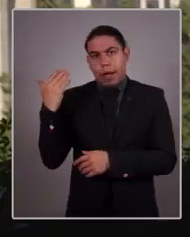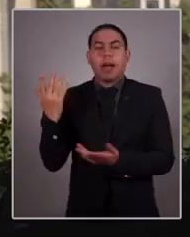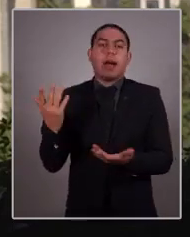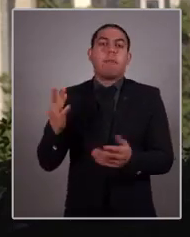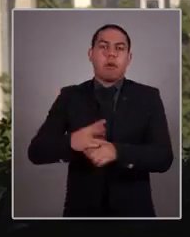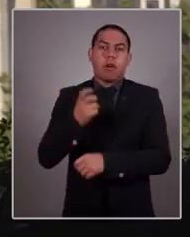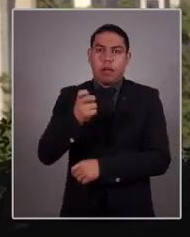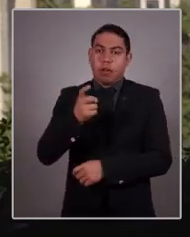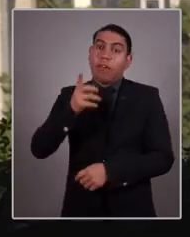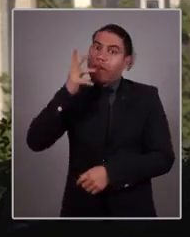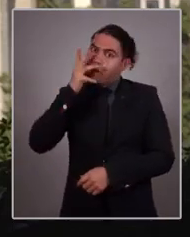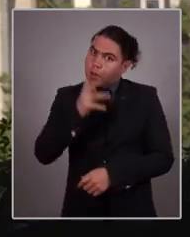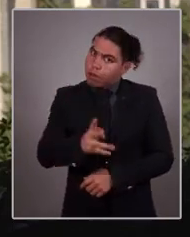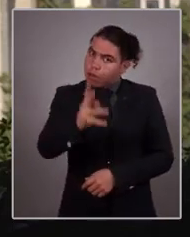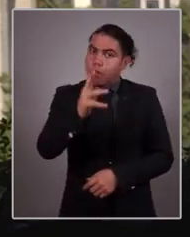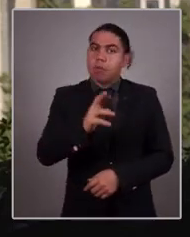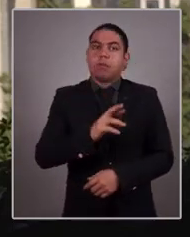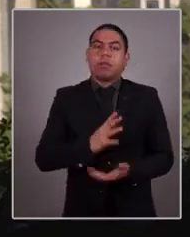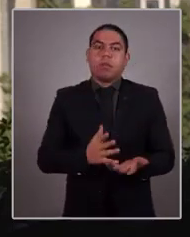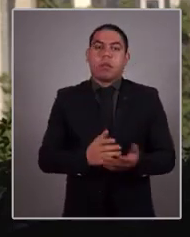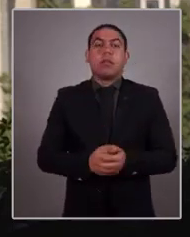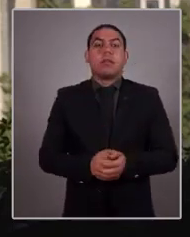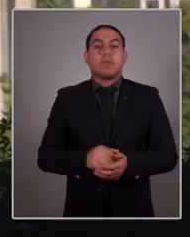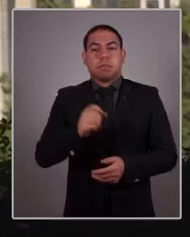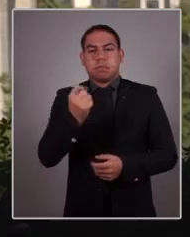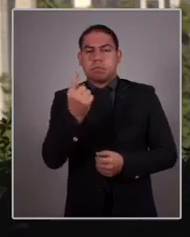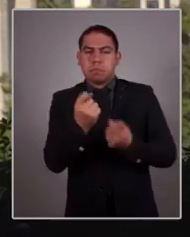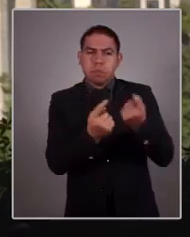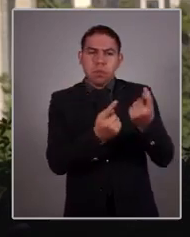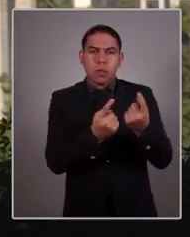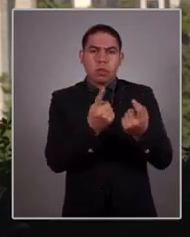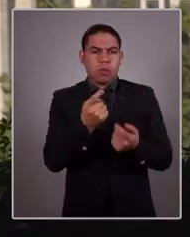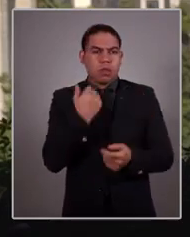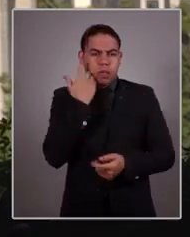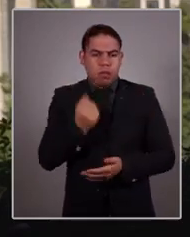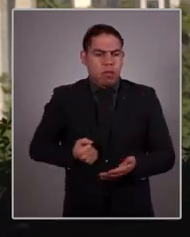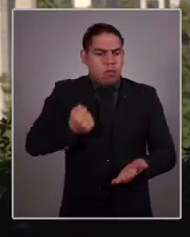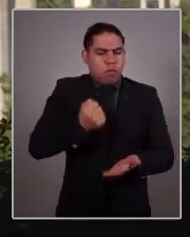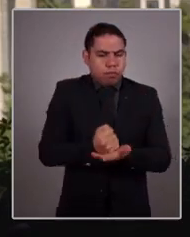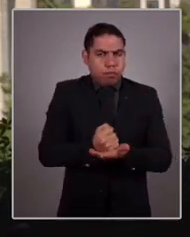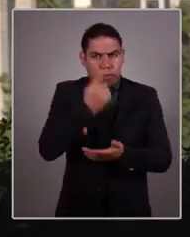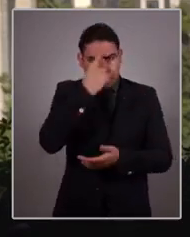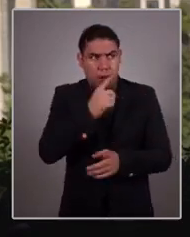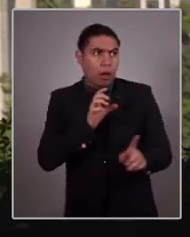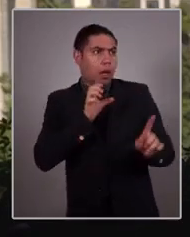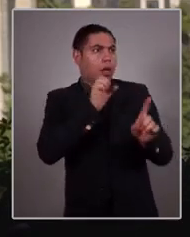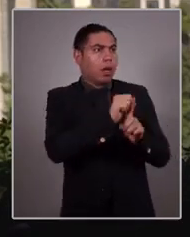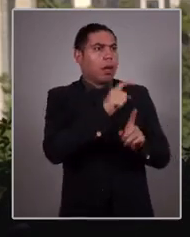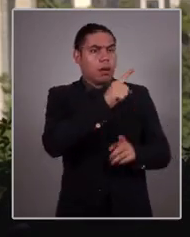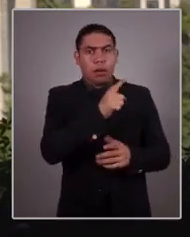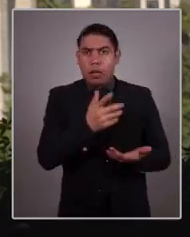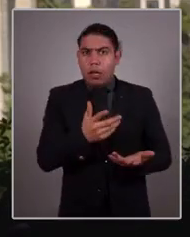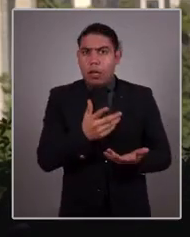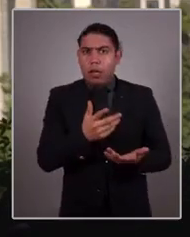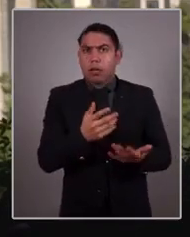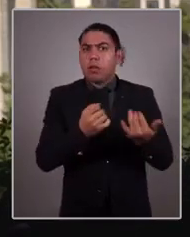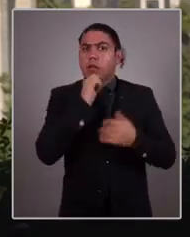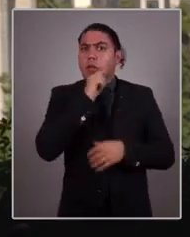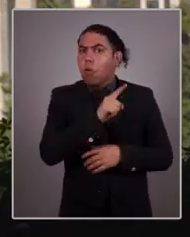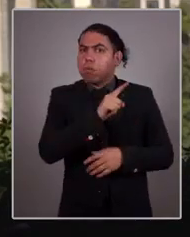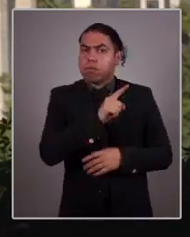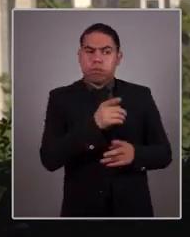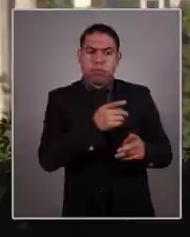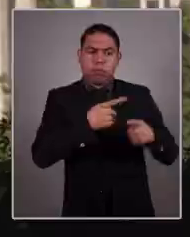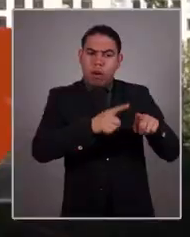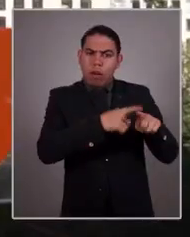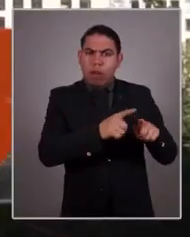superior, el futuro de México. Unos insisten en imponer, para perpetuarse en el poder, un escenario de polarización y de